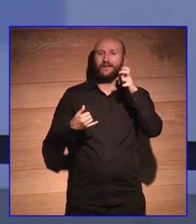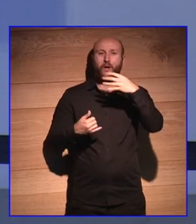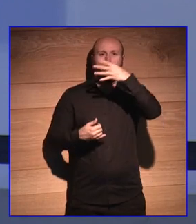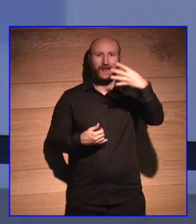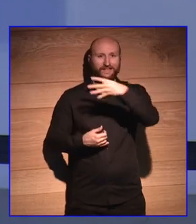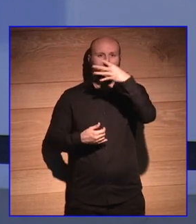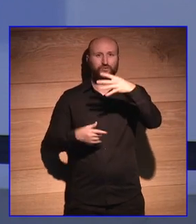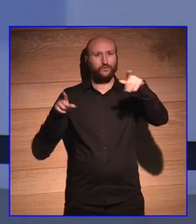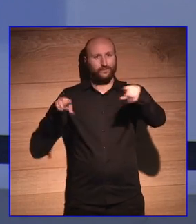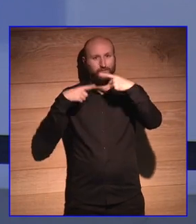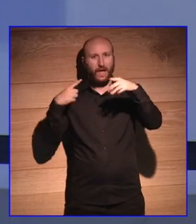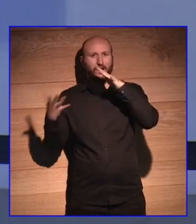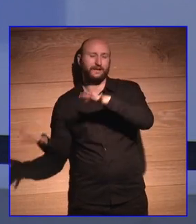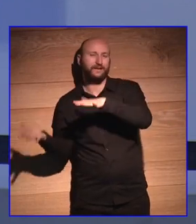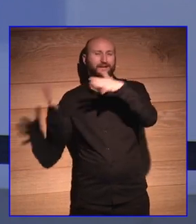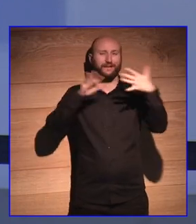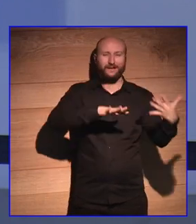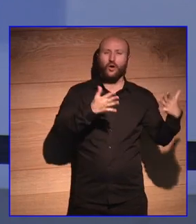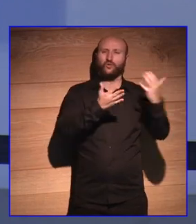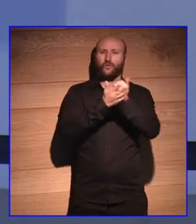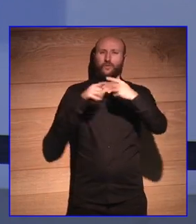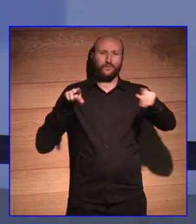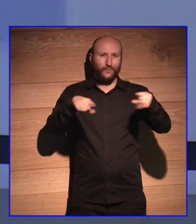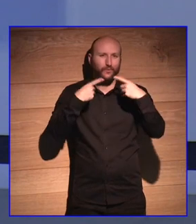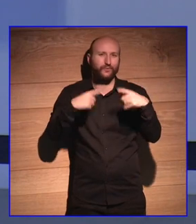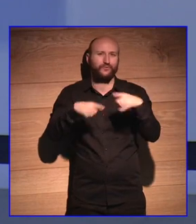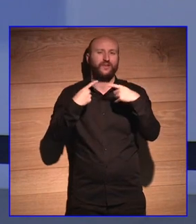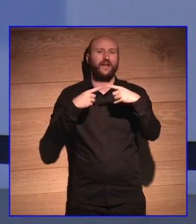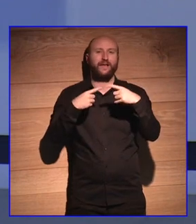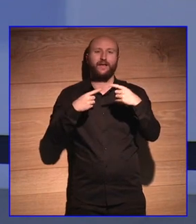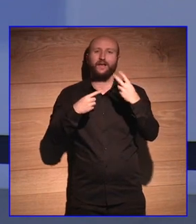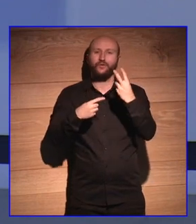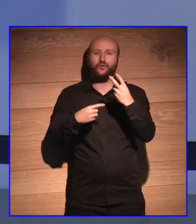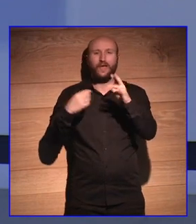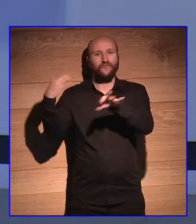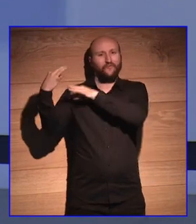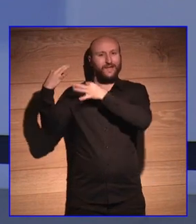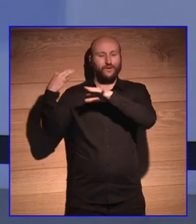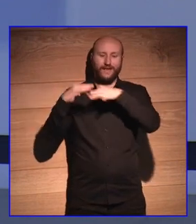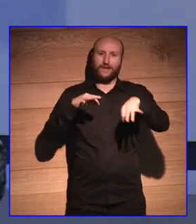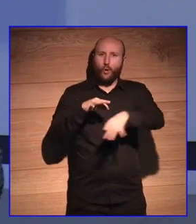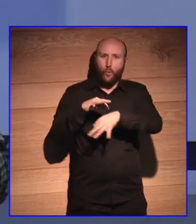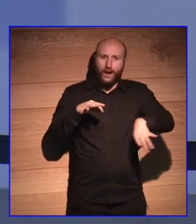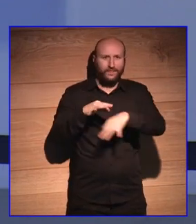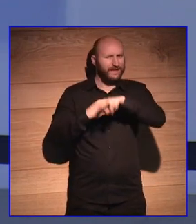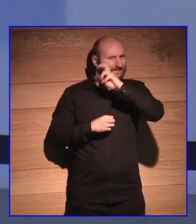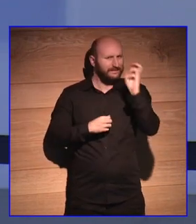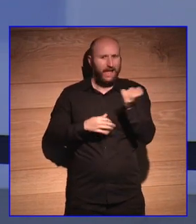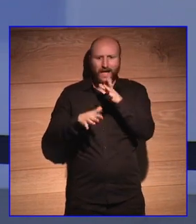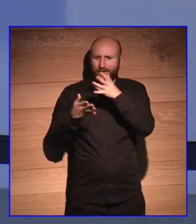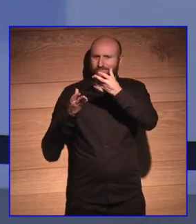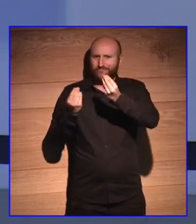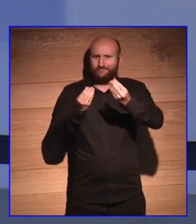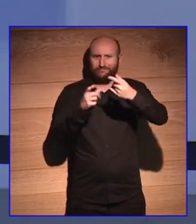transcribiendo el ave verum estamos transcribiendo los dos apuntes españoles para violín y orquesta de cuerdas en fin hay muchas cosas ahora en